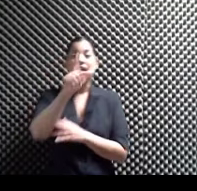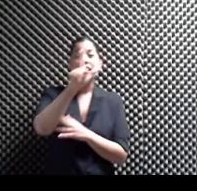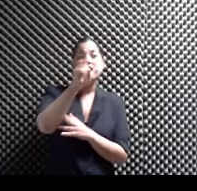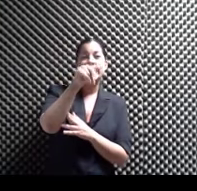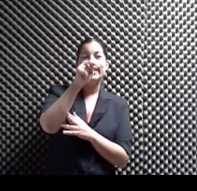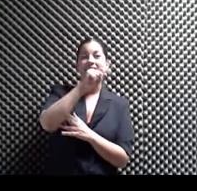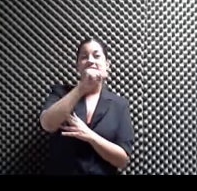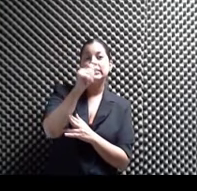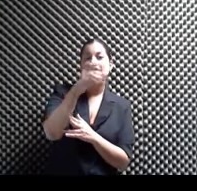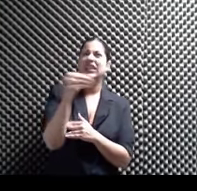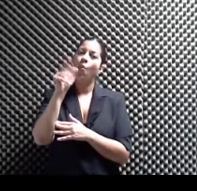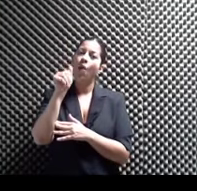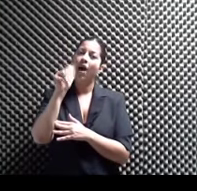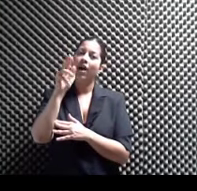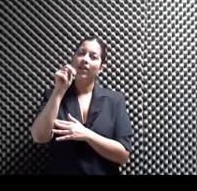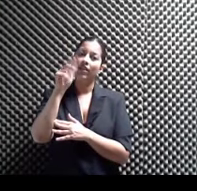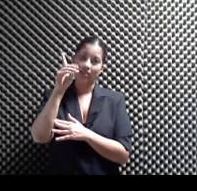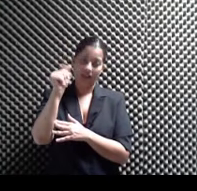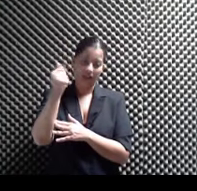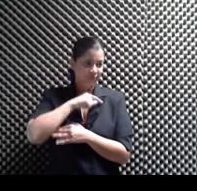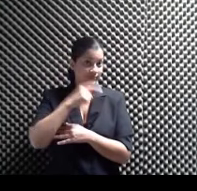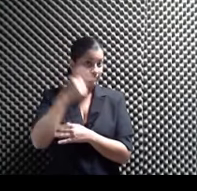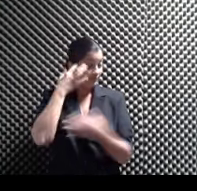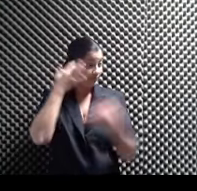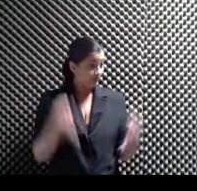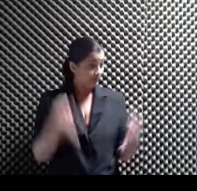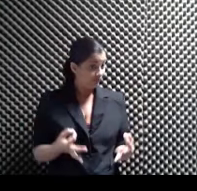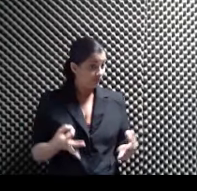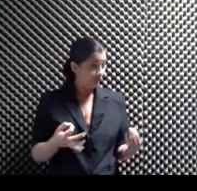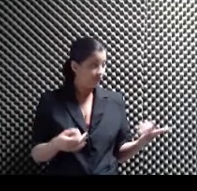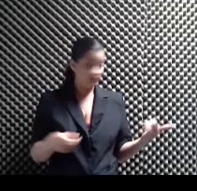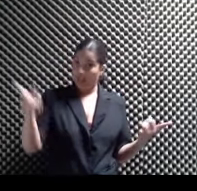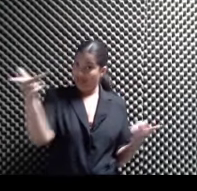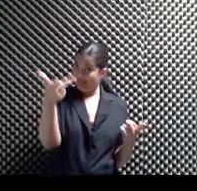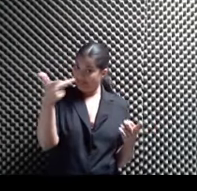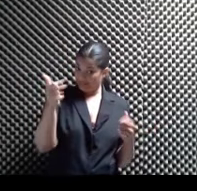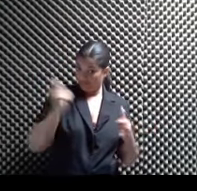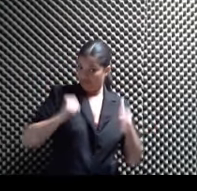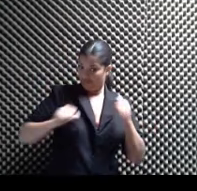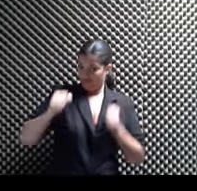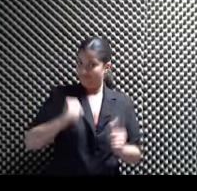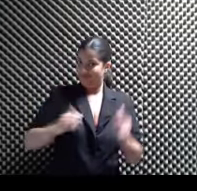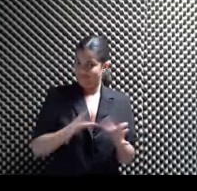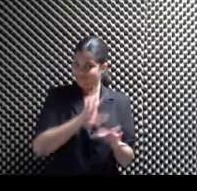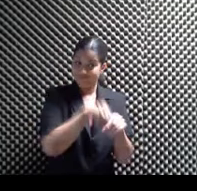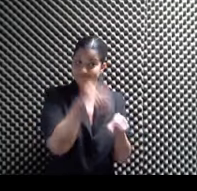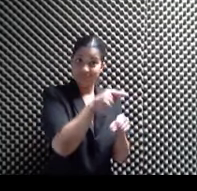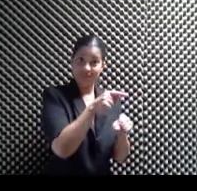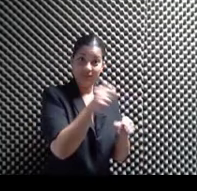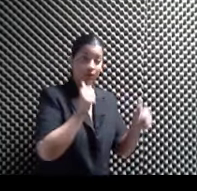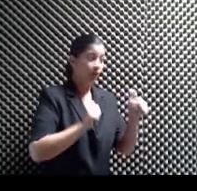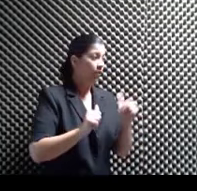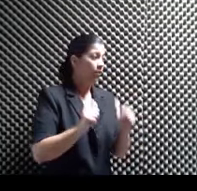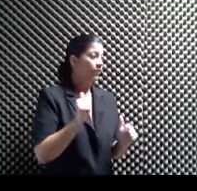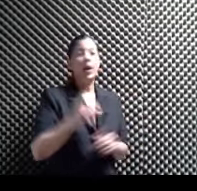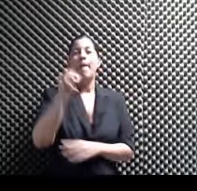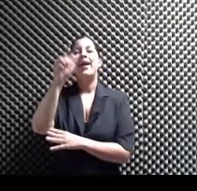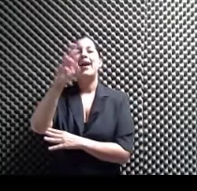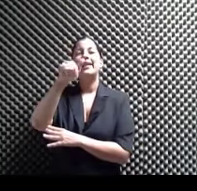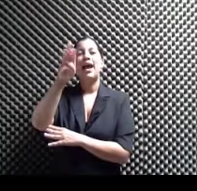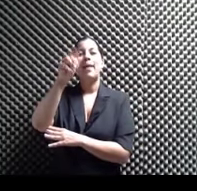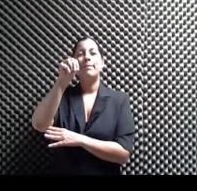hacer una pieza Que son las actrices Que son actrices De hecho Y las actrices Por nombre completo Marian Pabón En el elenco